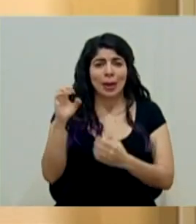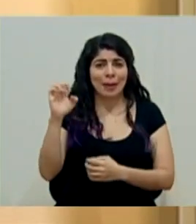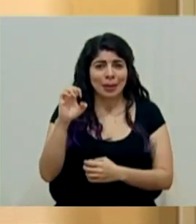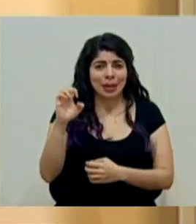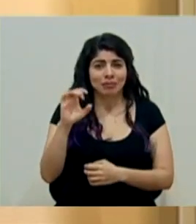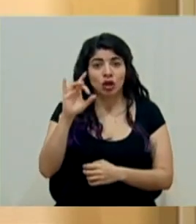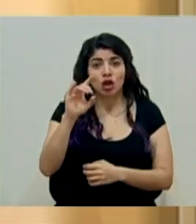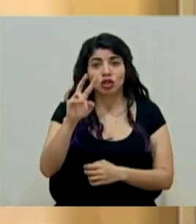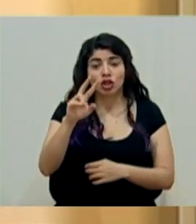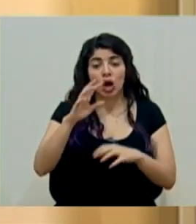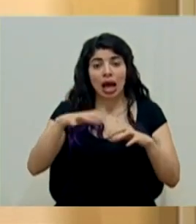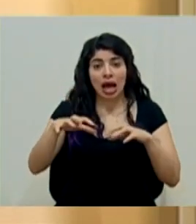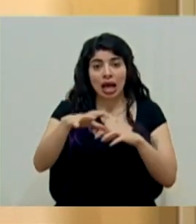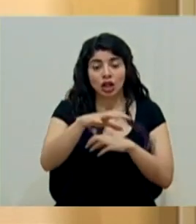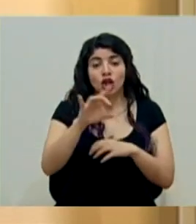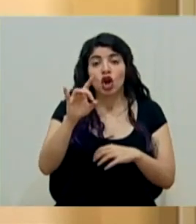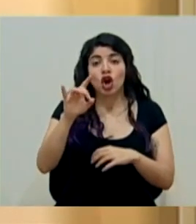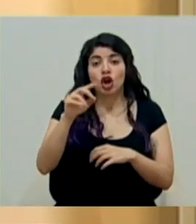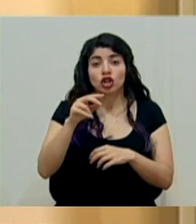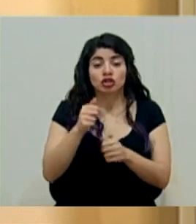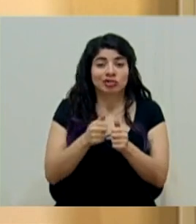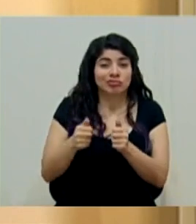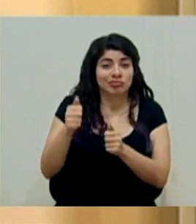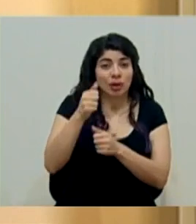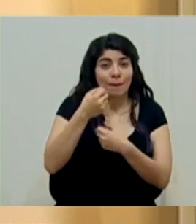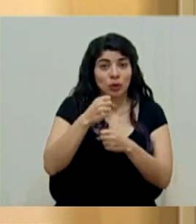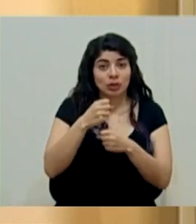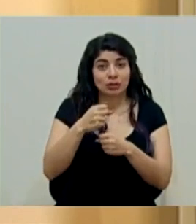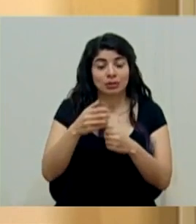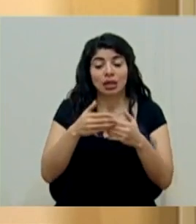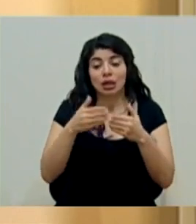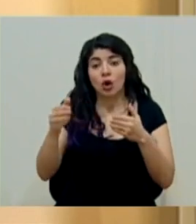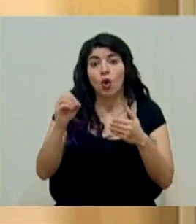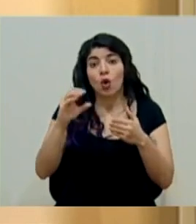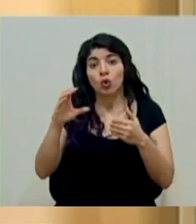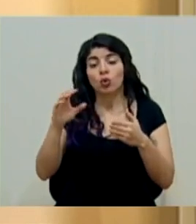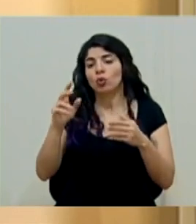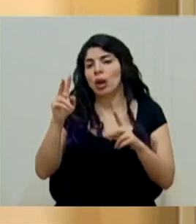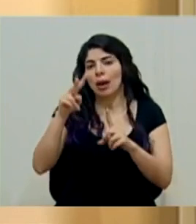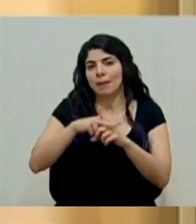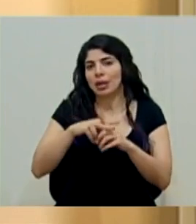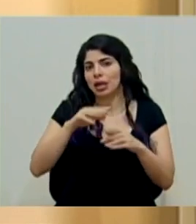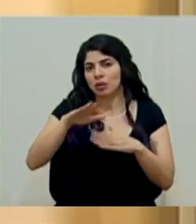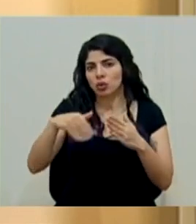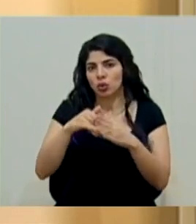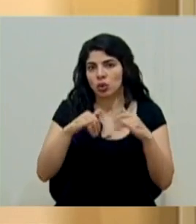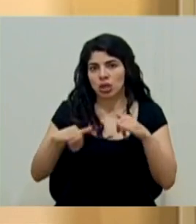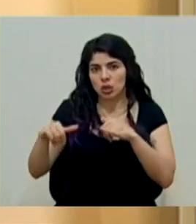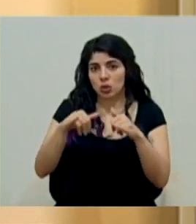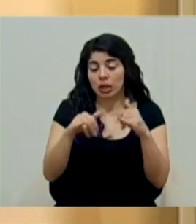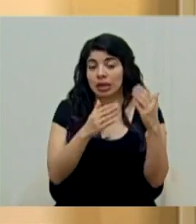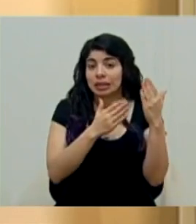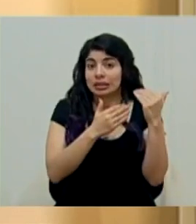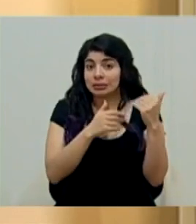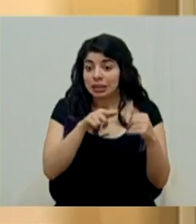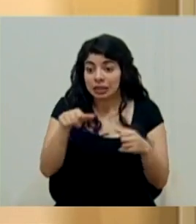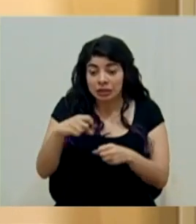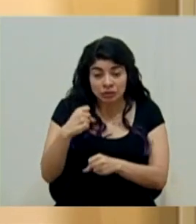82 cantones y 8 intendencias municipales durante todo el mes de octubre. Y esperamos que el trabajo